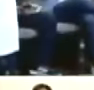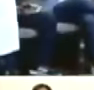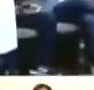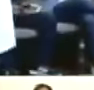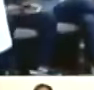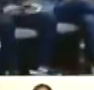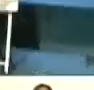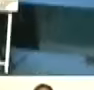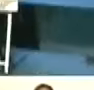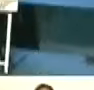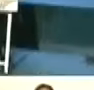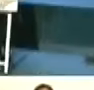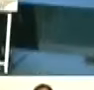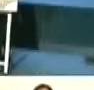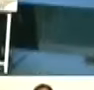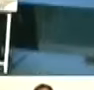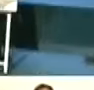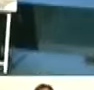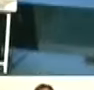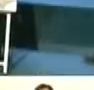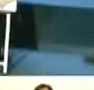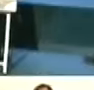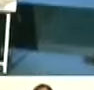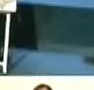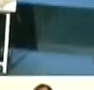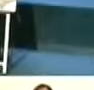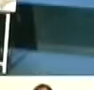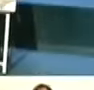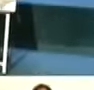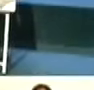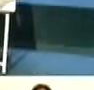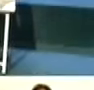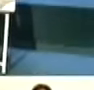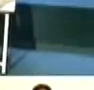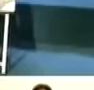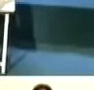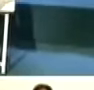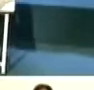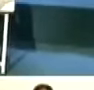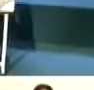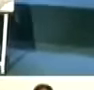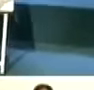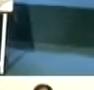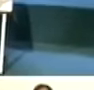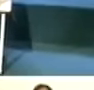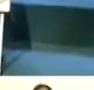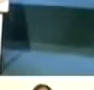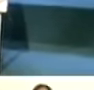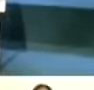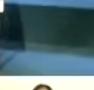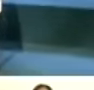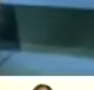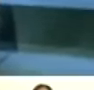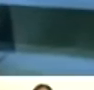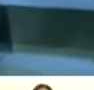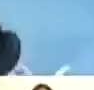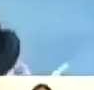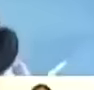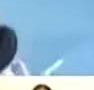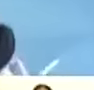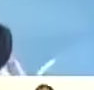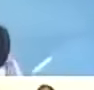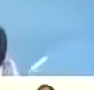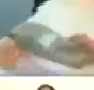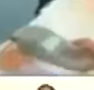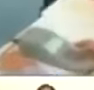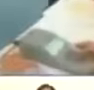Guayana Esequiba. Bueno, con su permiso. Entrego mi cédula, primer paso. Al entregar su cédula,